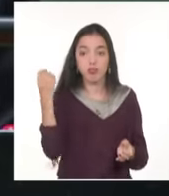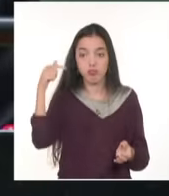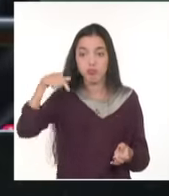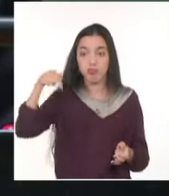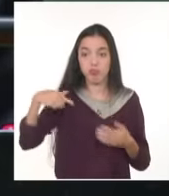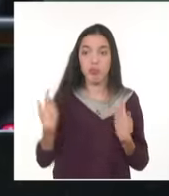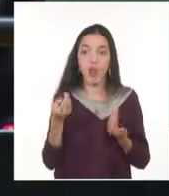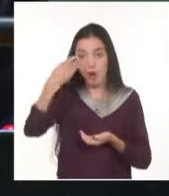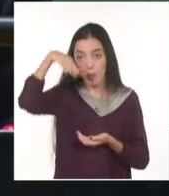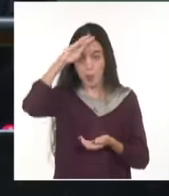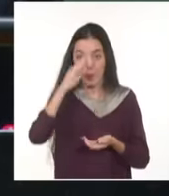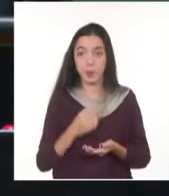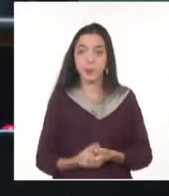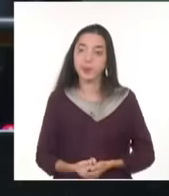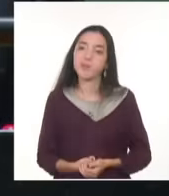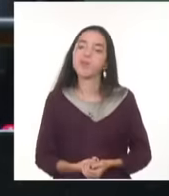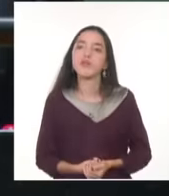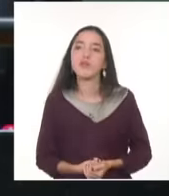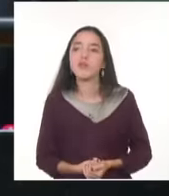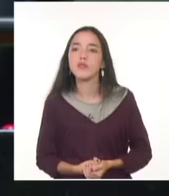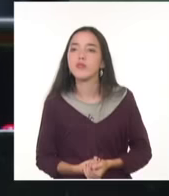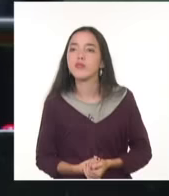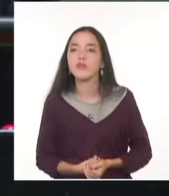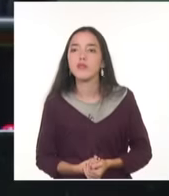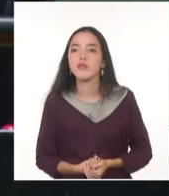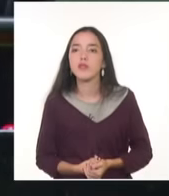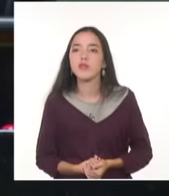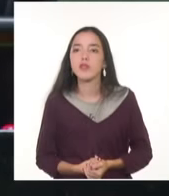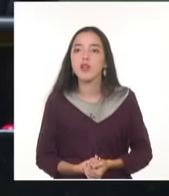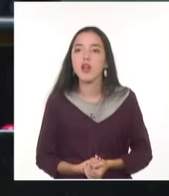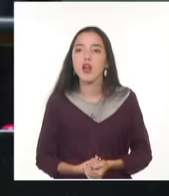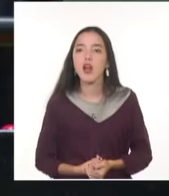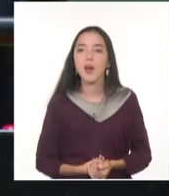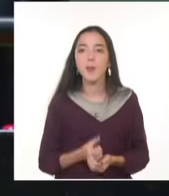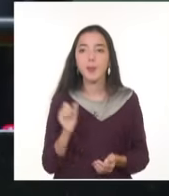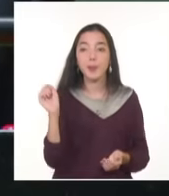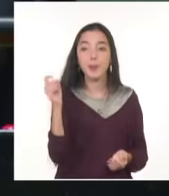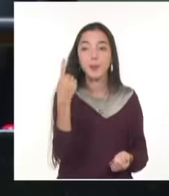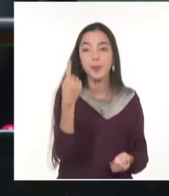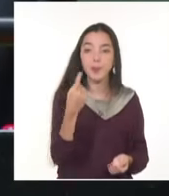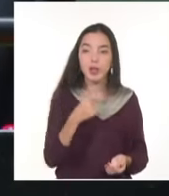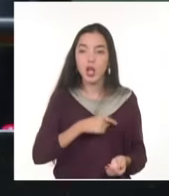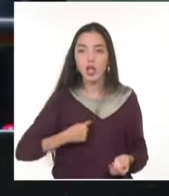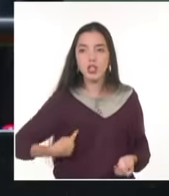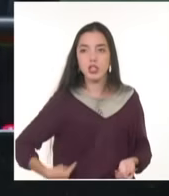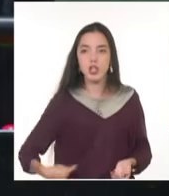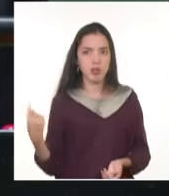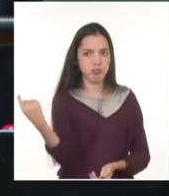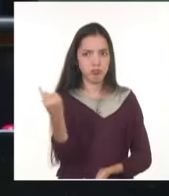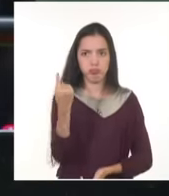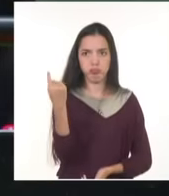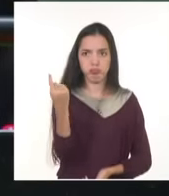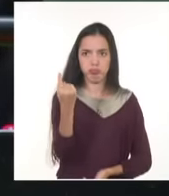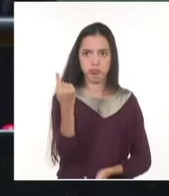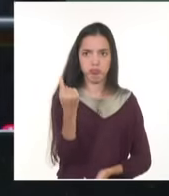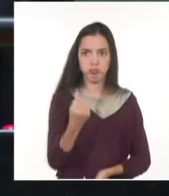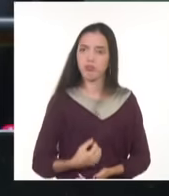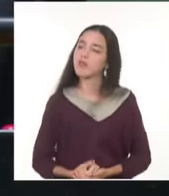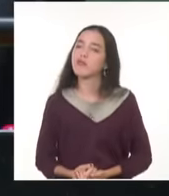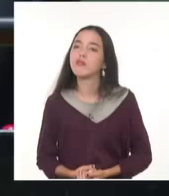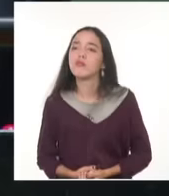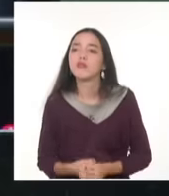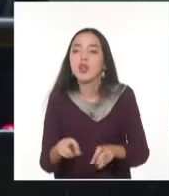respaldo al principio de una sola China, conforme a lo decidido por esta Asamblea General en